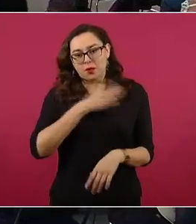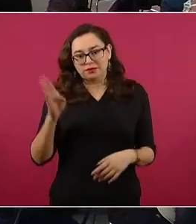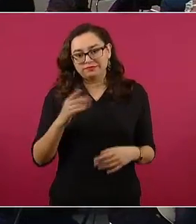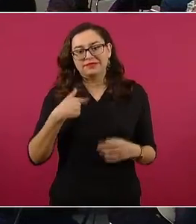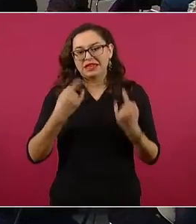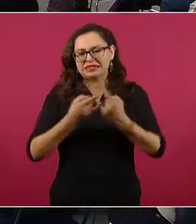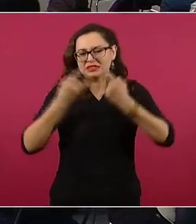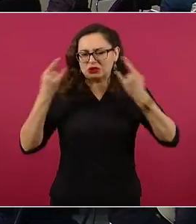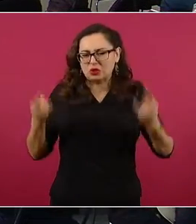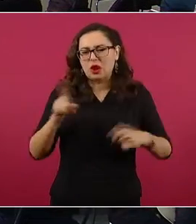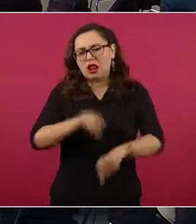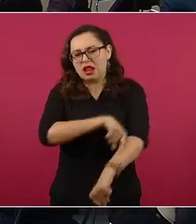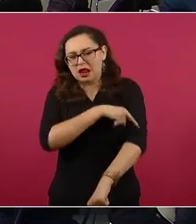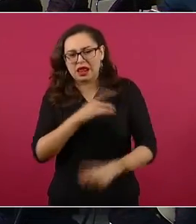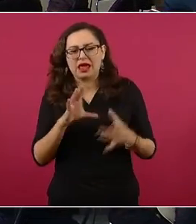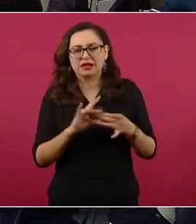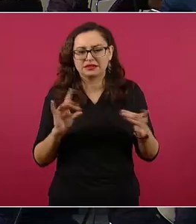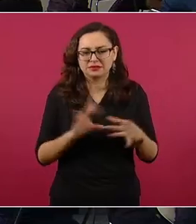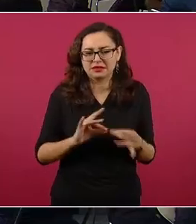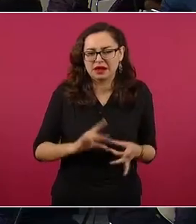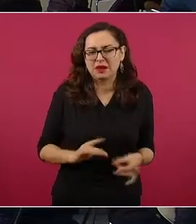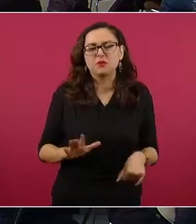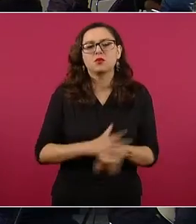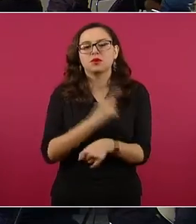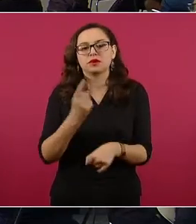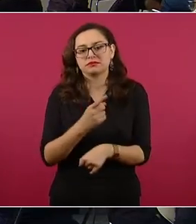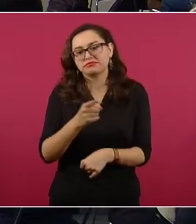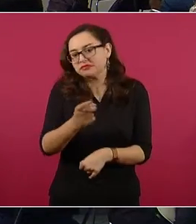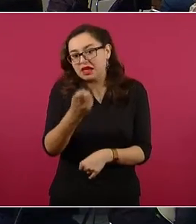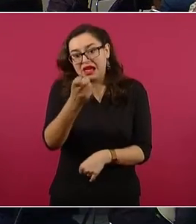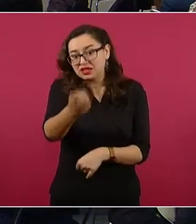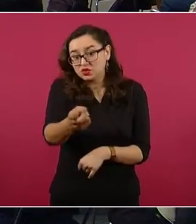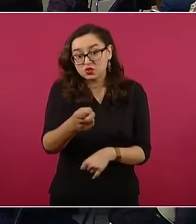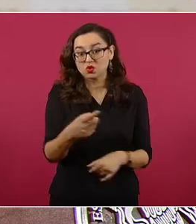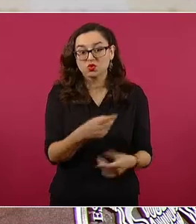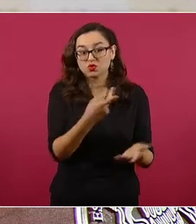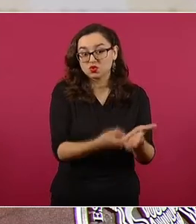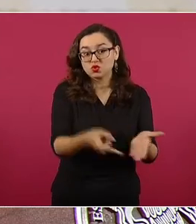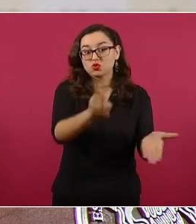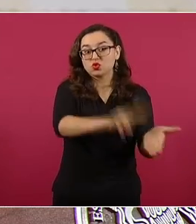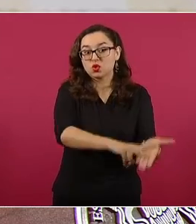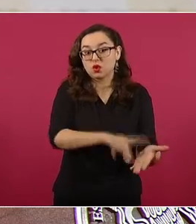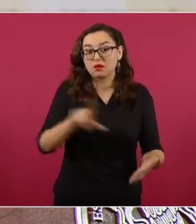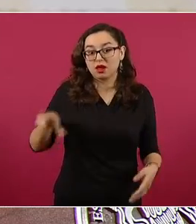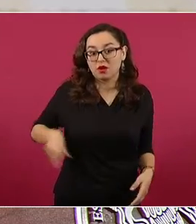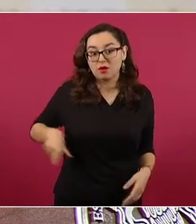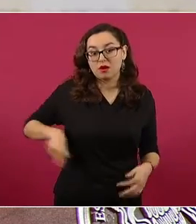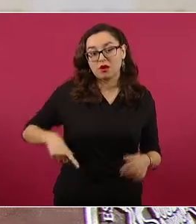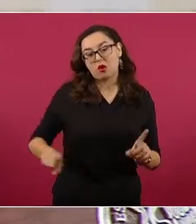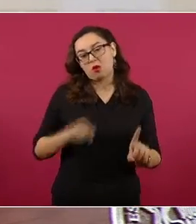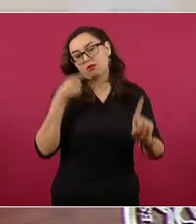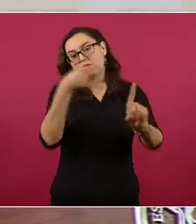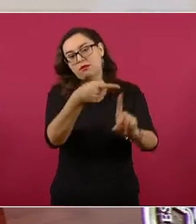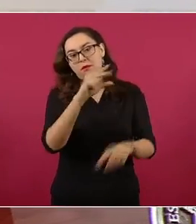se creó con ese propósito. Bueno,